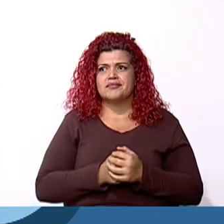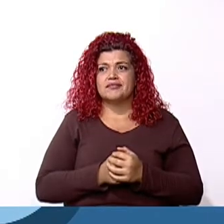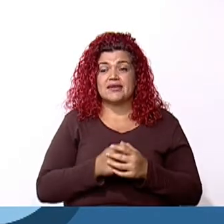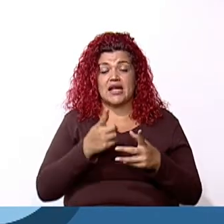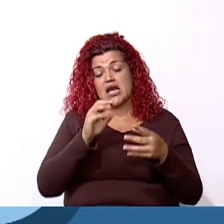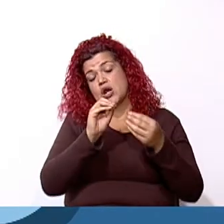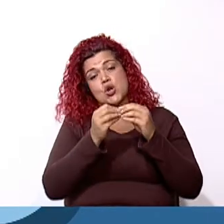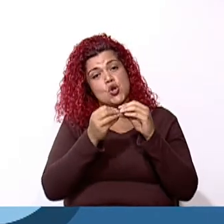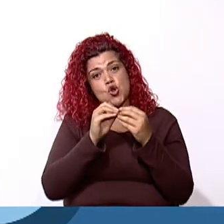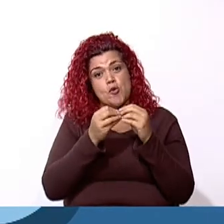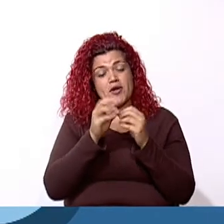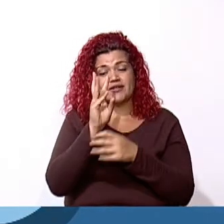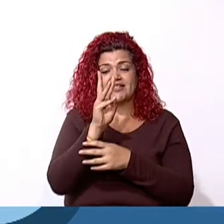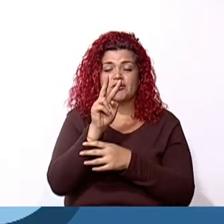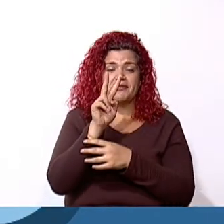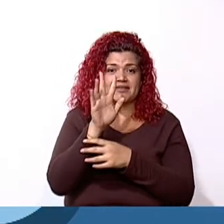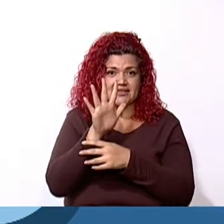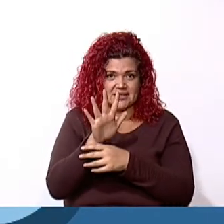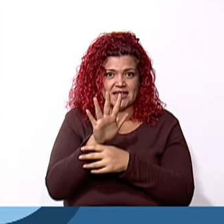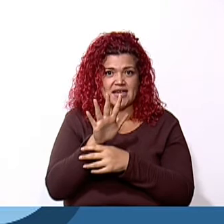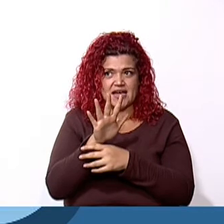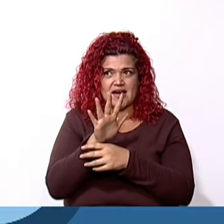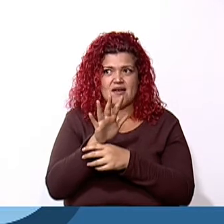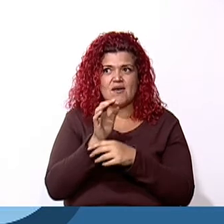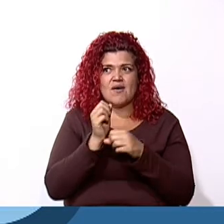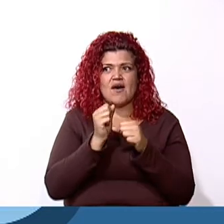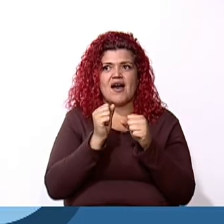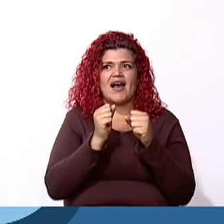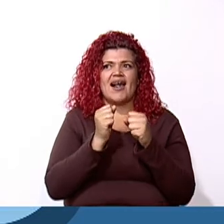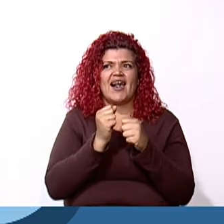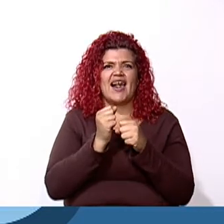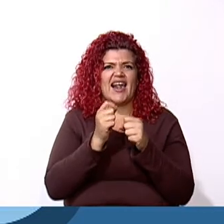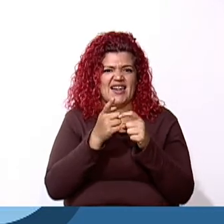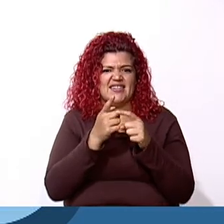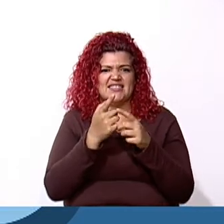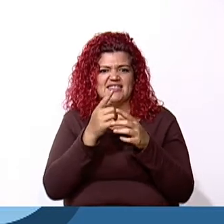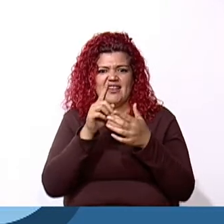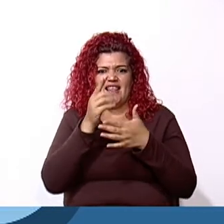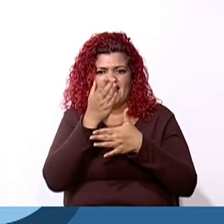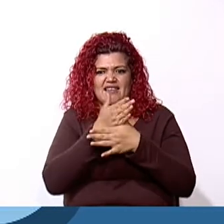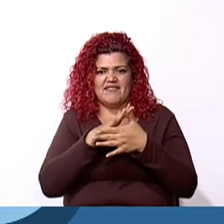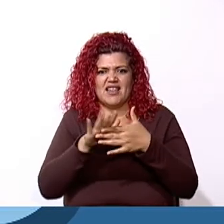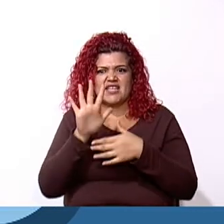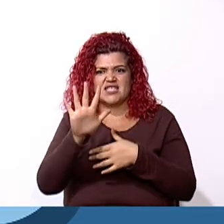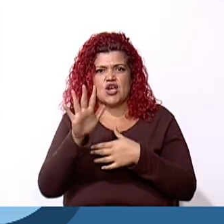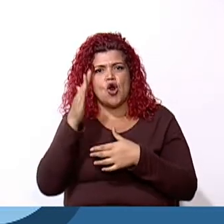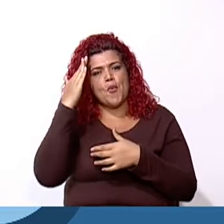El número 625 es divisible por 5 porque el